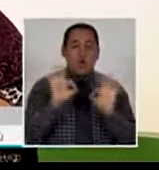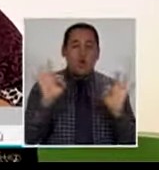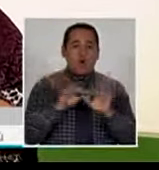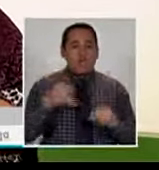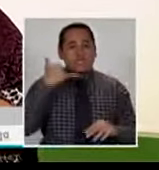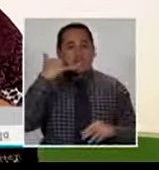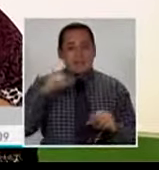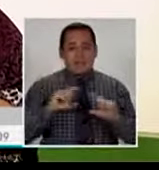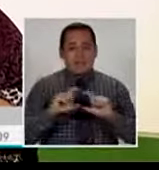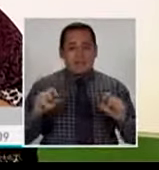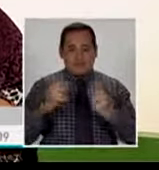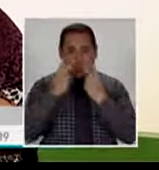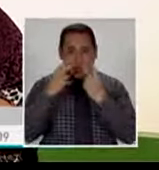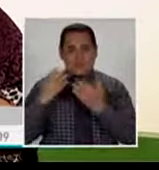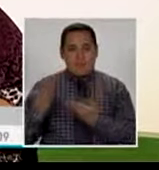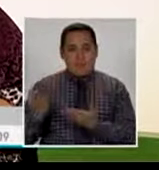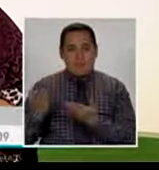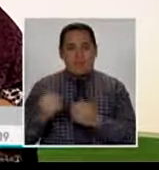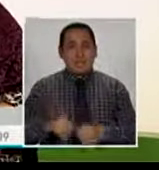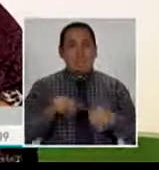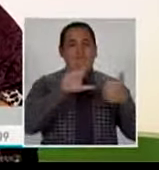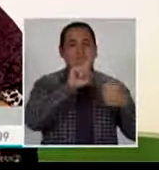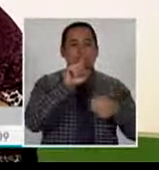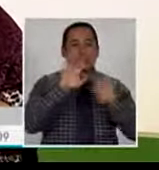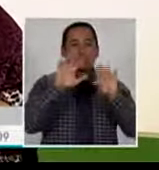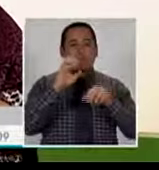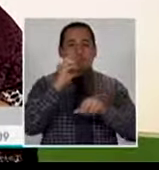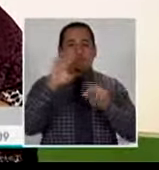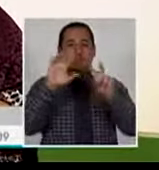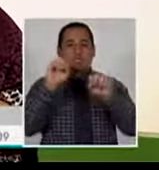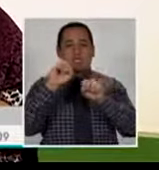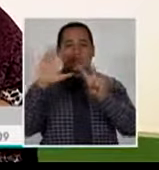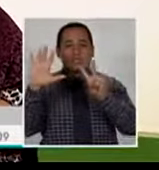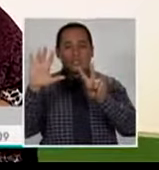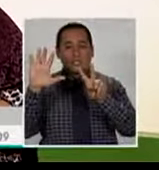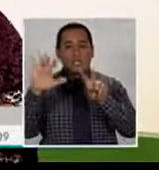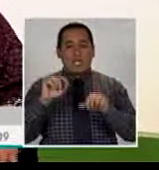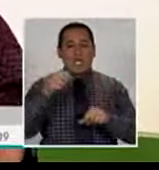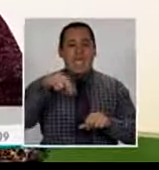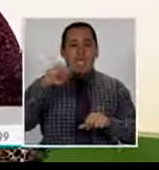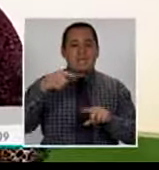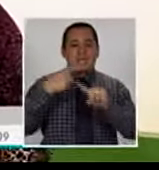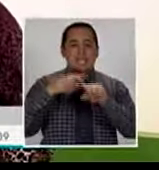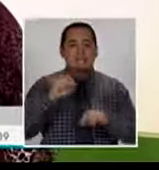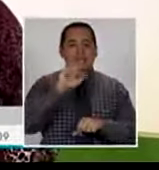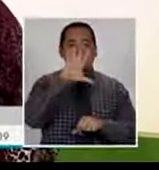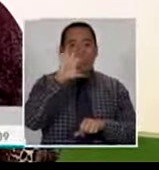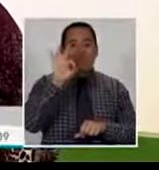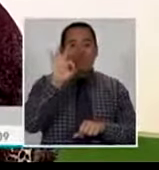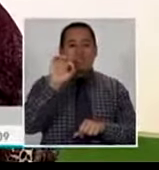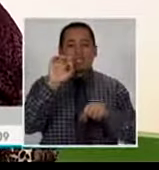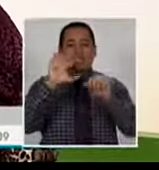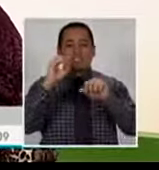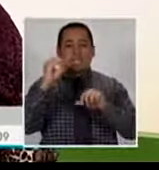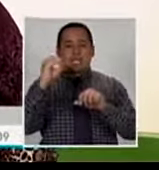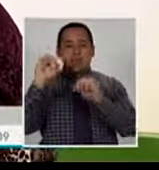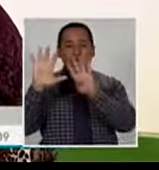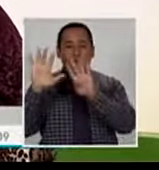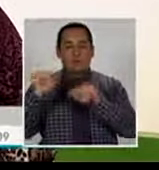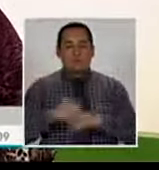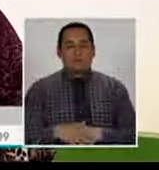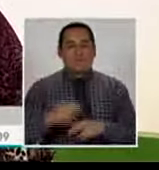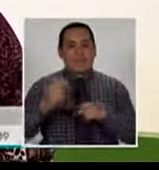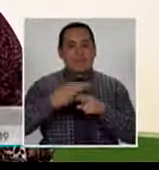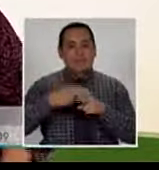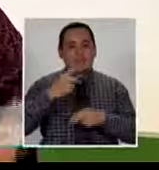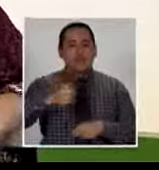llámenos al teléfono que ya aparece también en pantalla, 619-0707, anexo 5009. Será